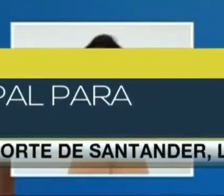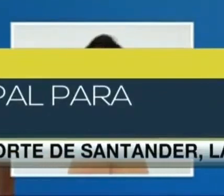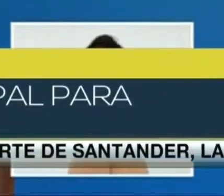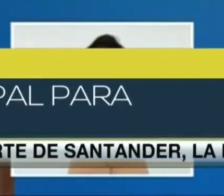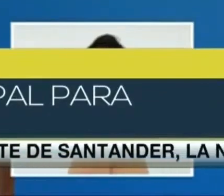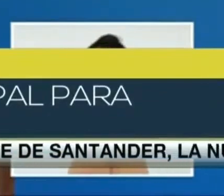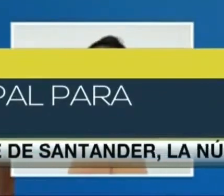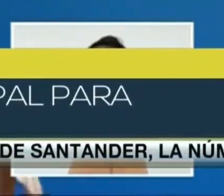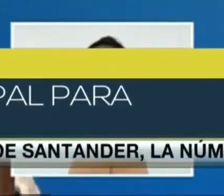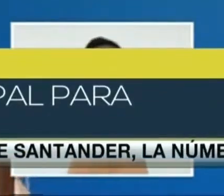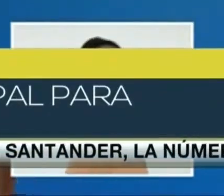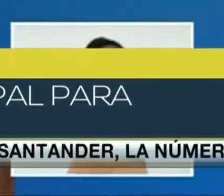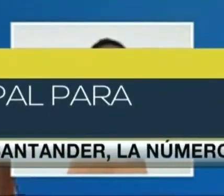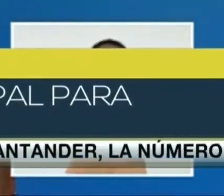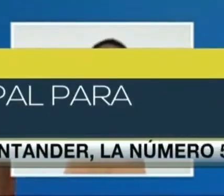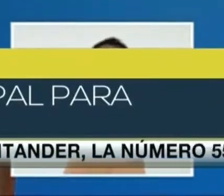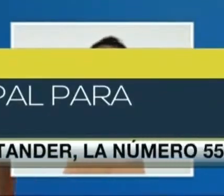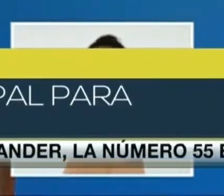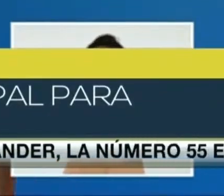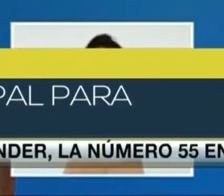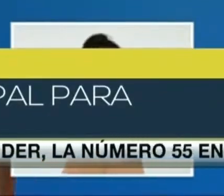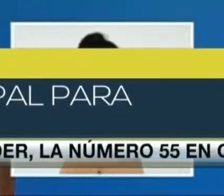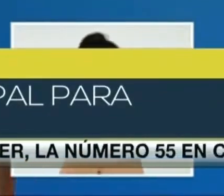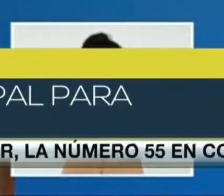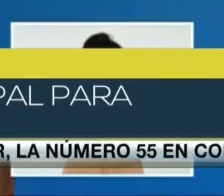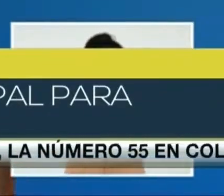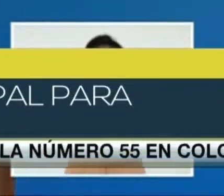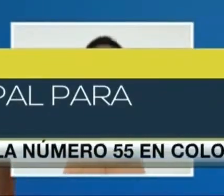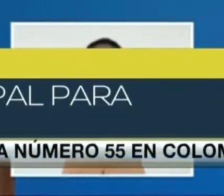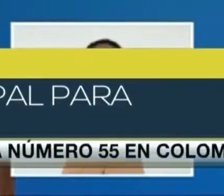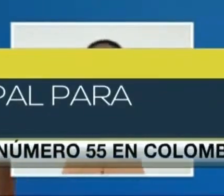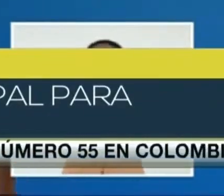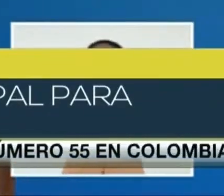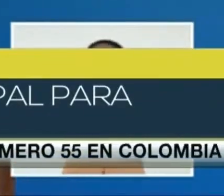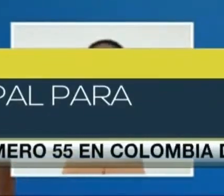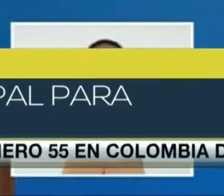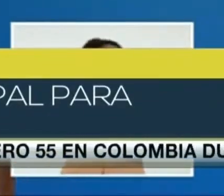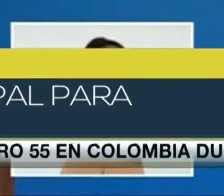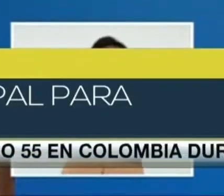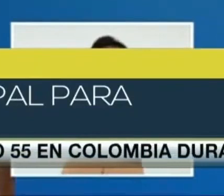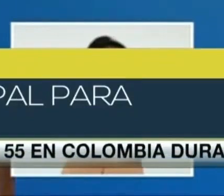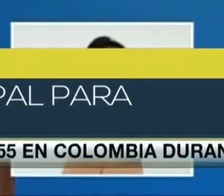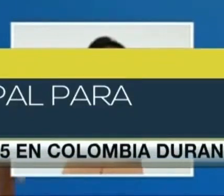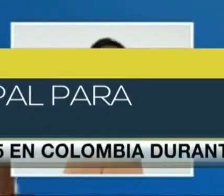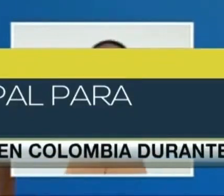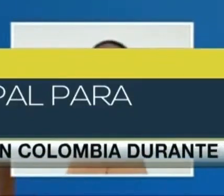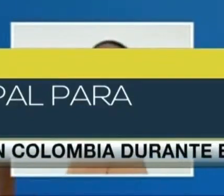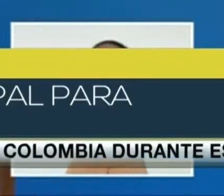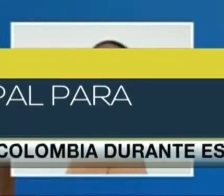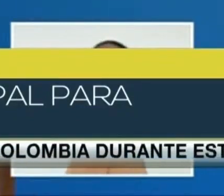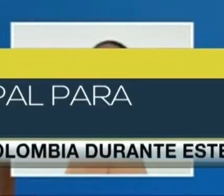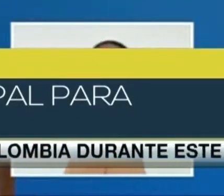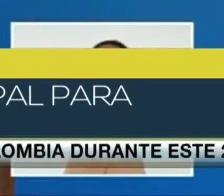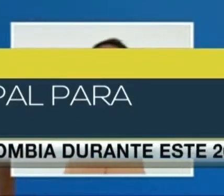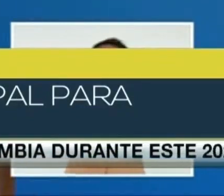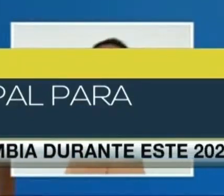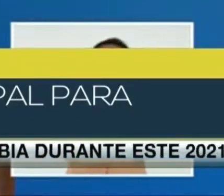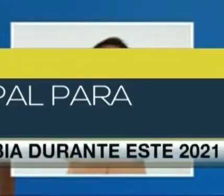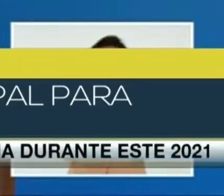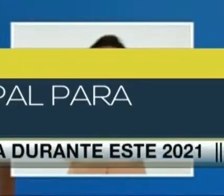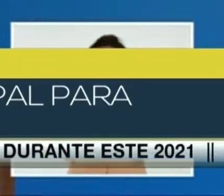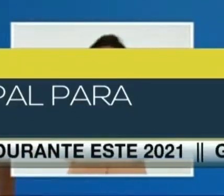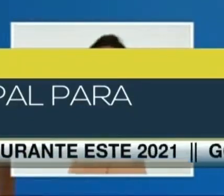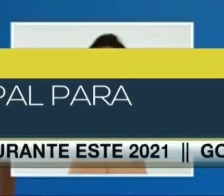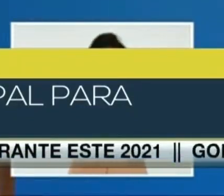está presente en esta conferencia de prensa, pero puedo decirle a usted, a su